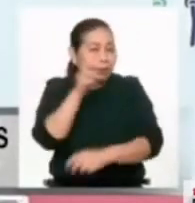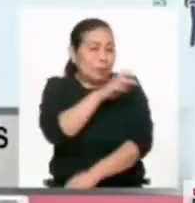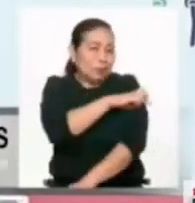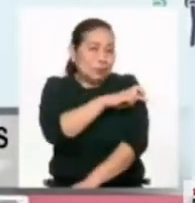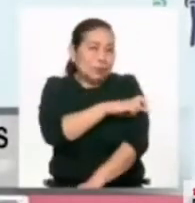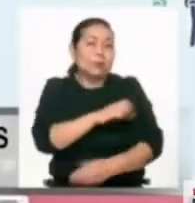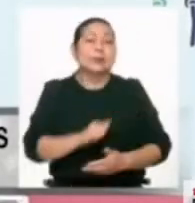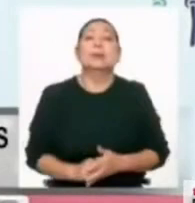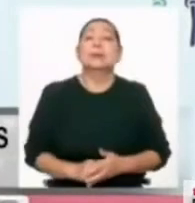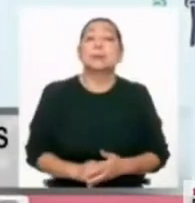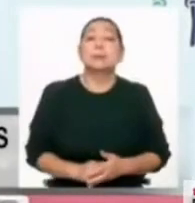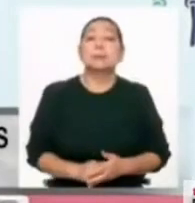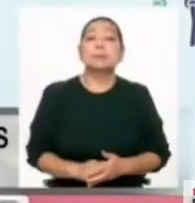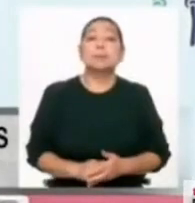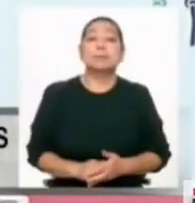¿no?